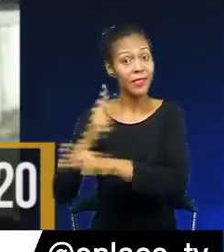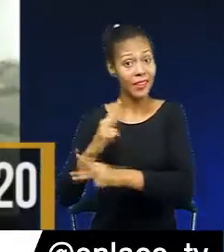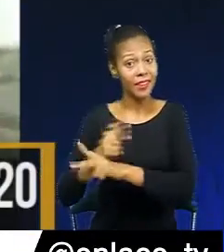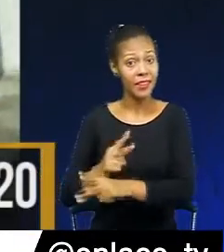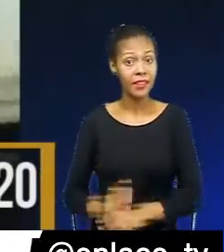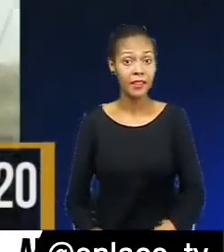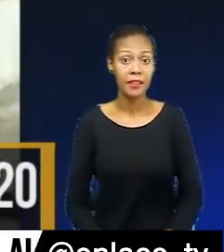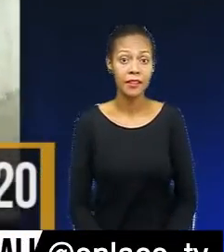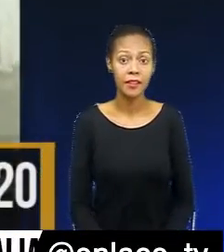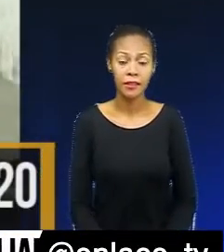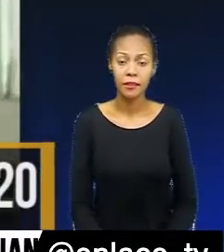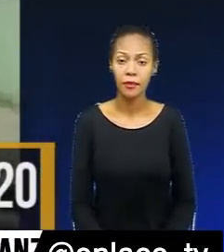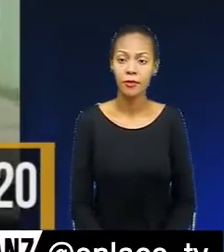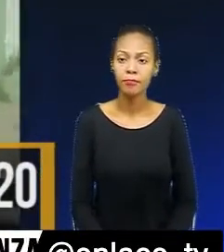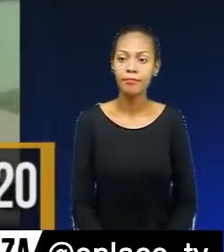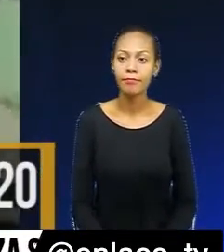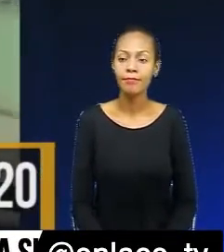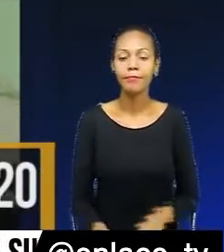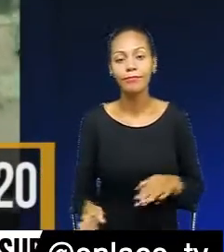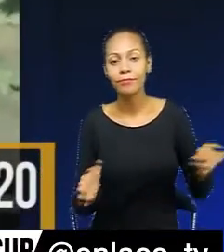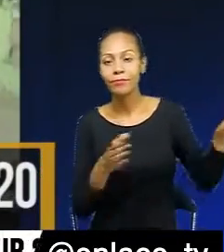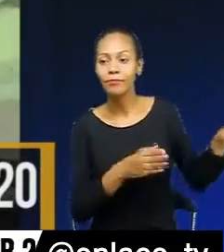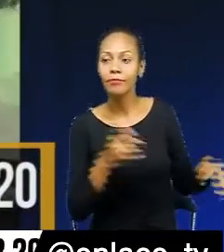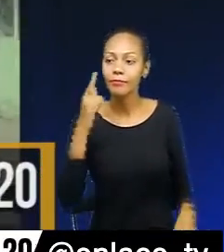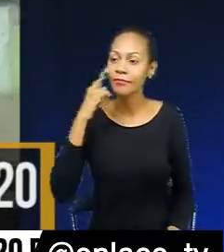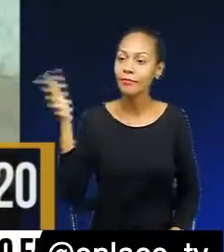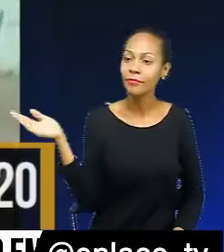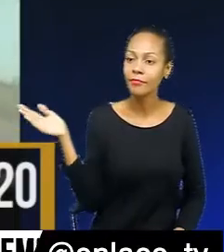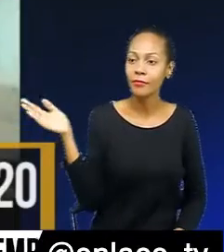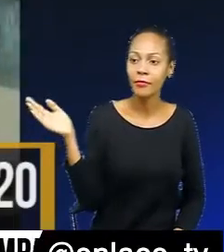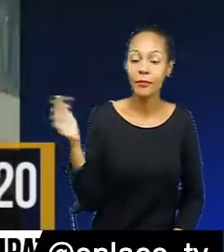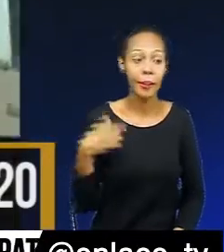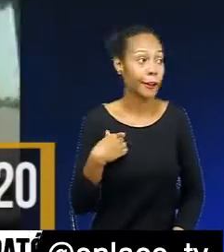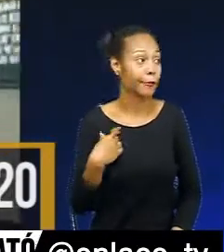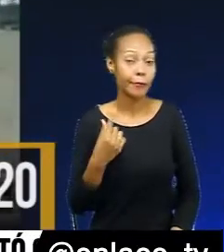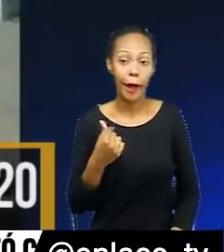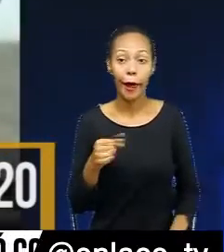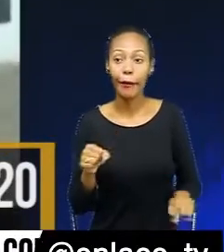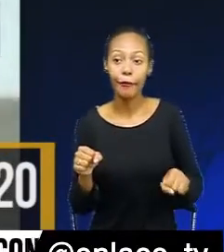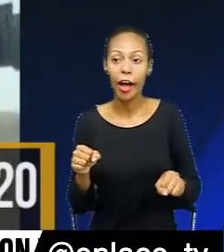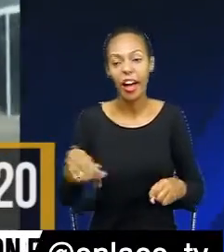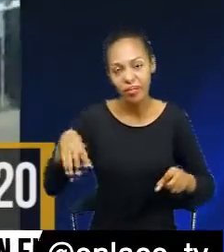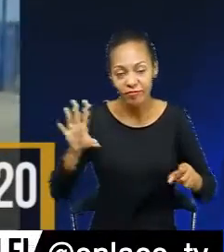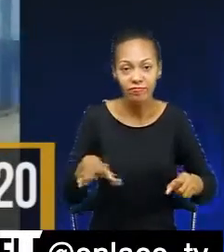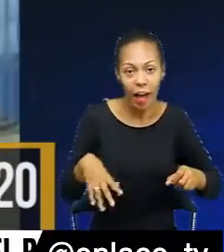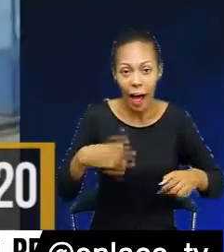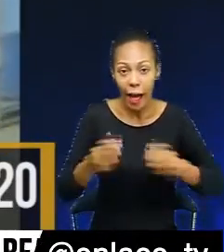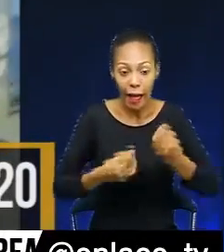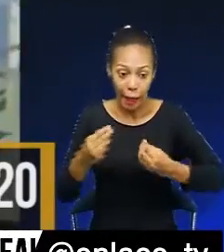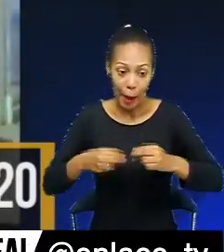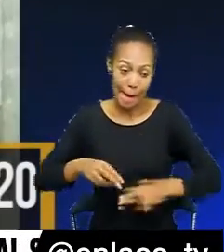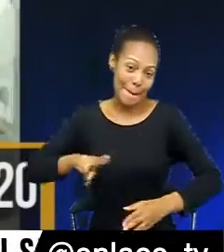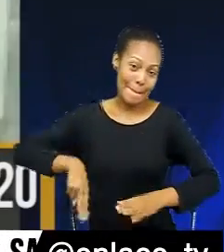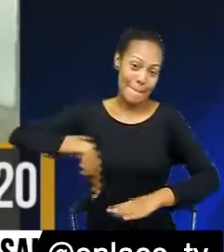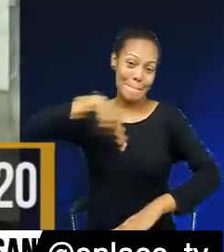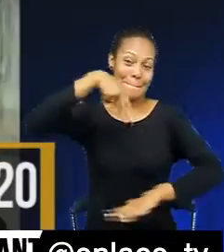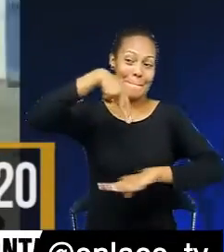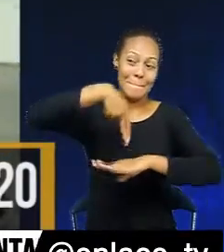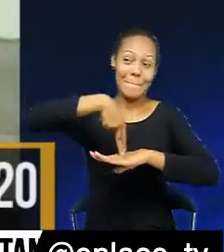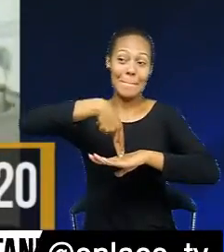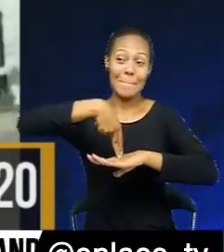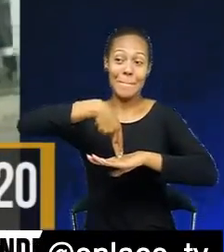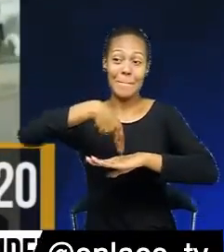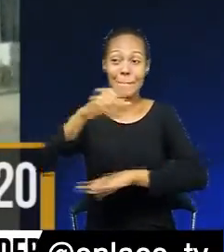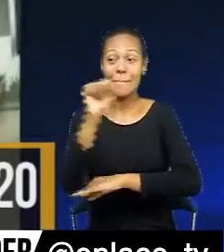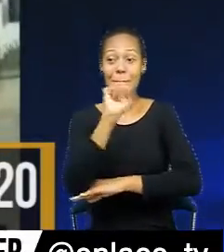Y este ciudadano muy seguramente se quedó sin el dinero de su transporte y se le hizo fácil exponer su vida utilizando esta alternativa a